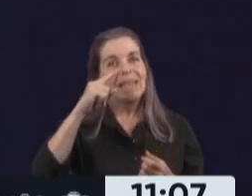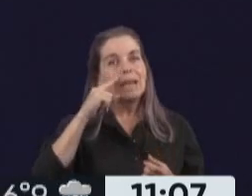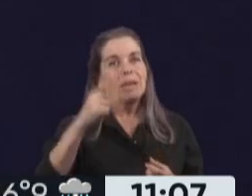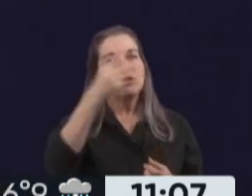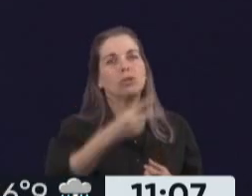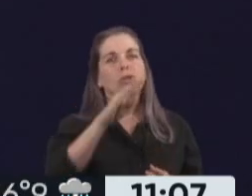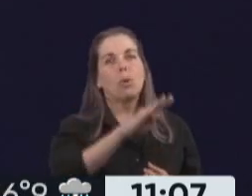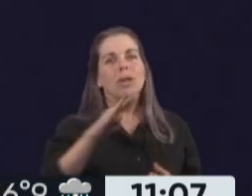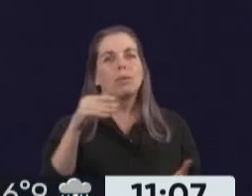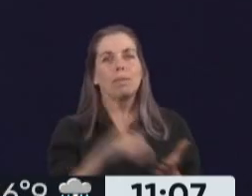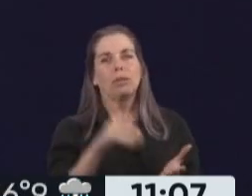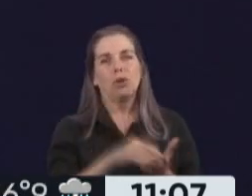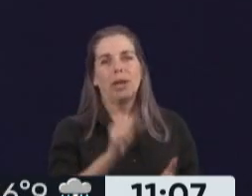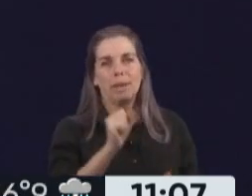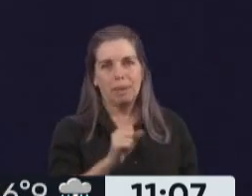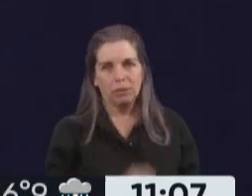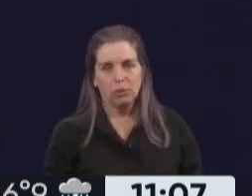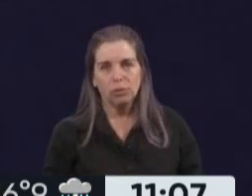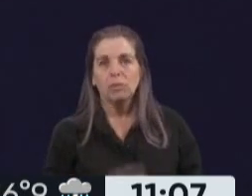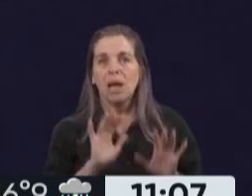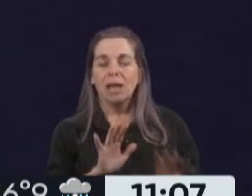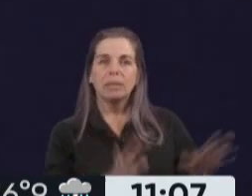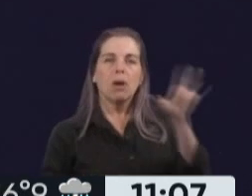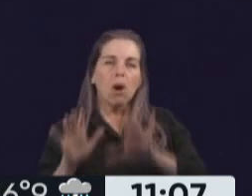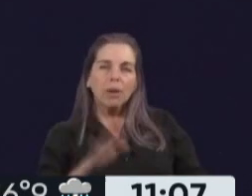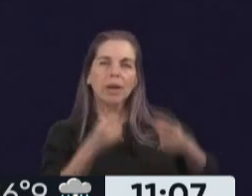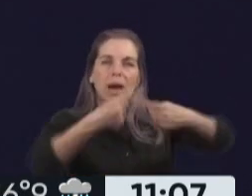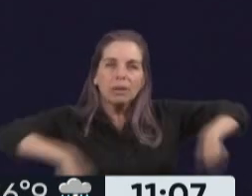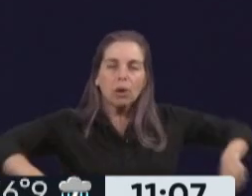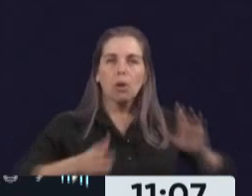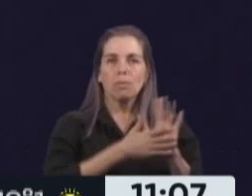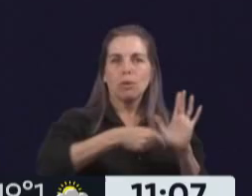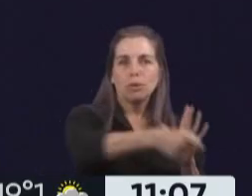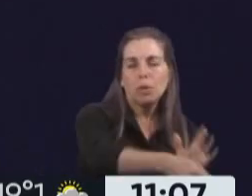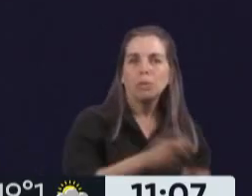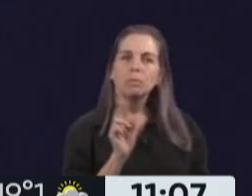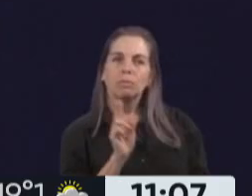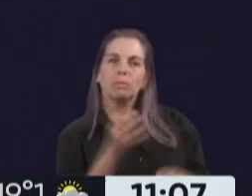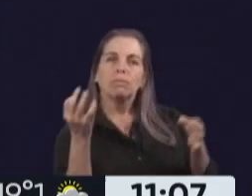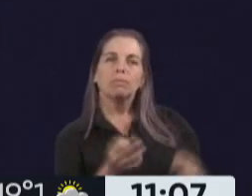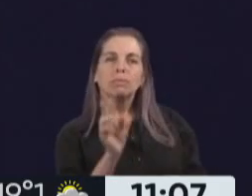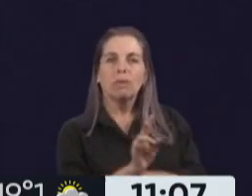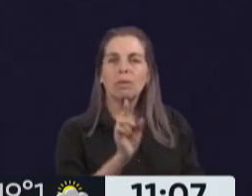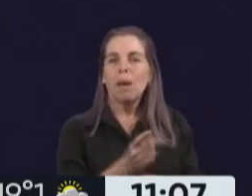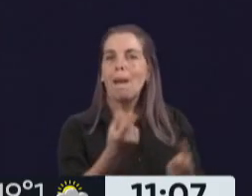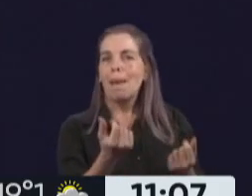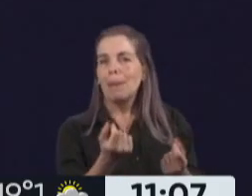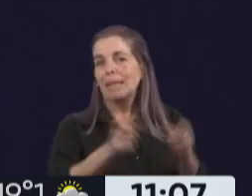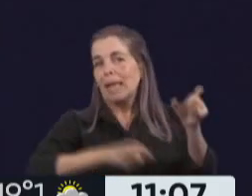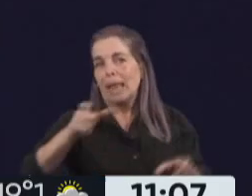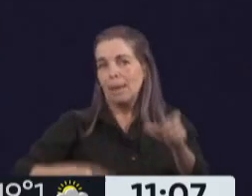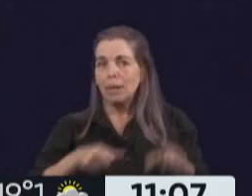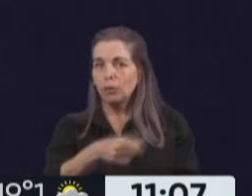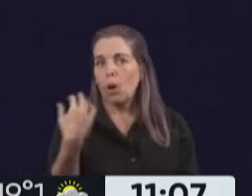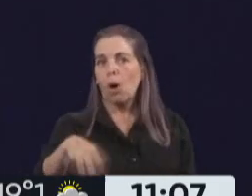7.244 millones de pesos. Poner las cuentas en orden y cuidar la plata de los contribuyentes es una obligación que tiene